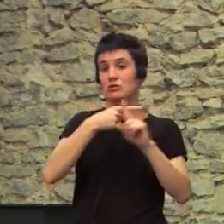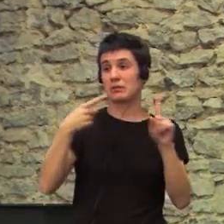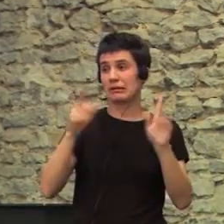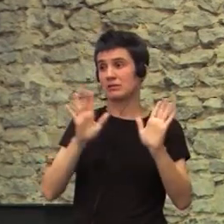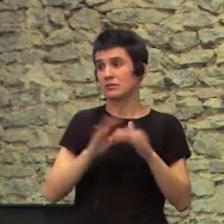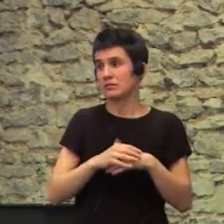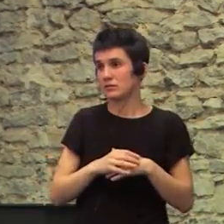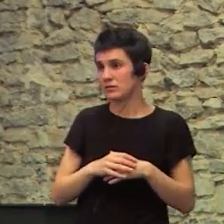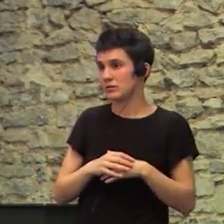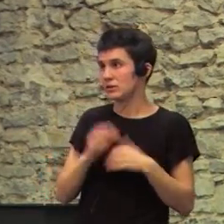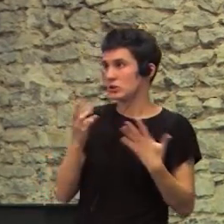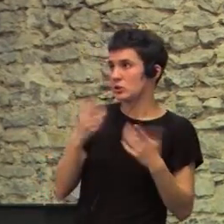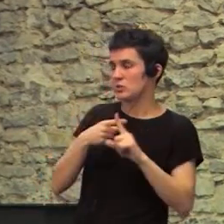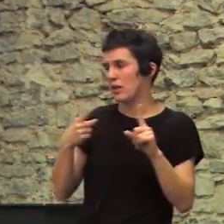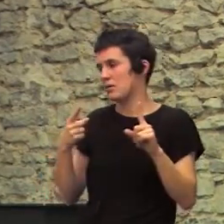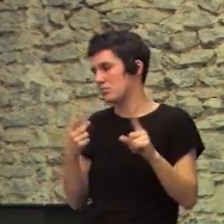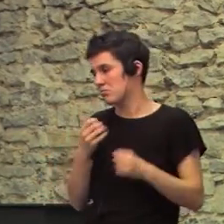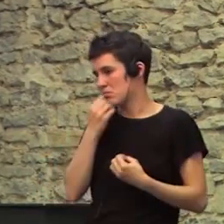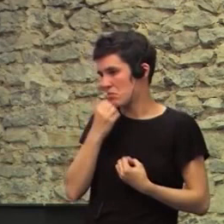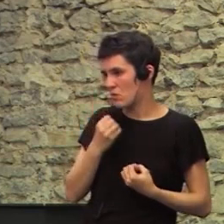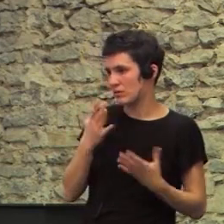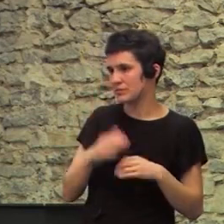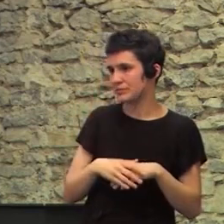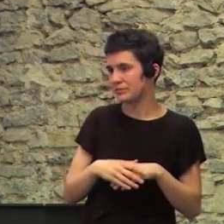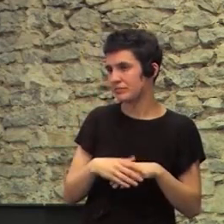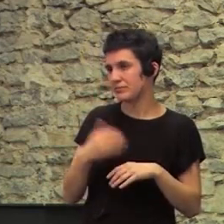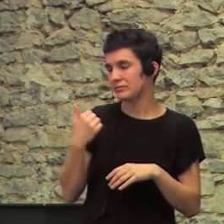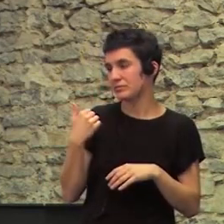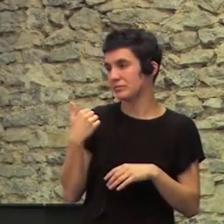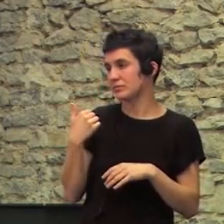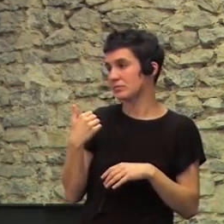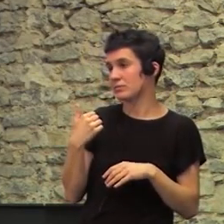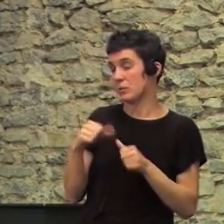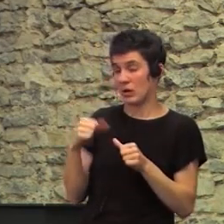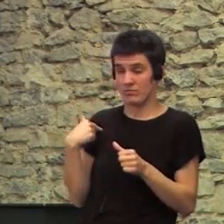Ocho y media. Bueno, ya he ido diciendo prácticamente